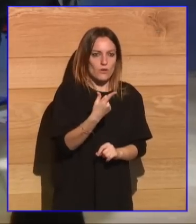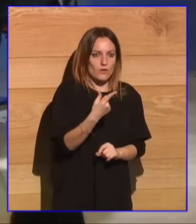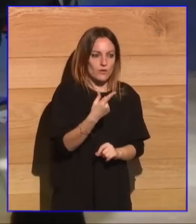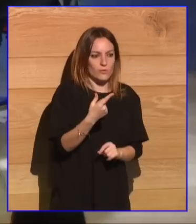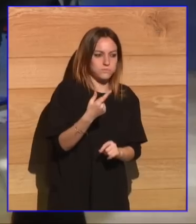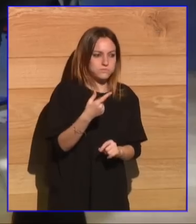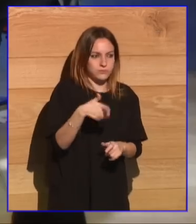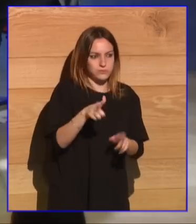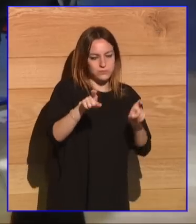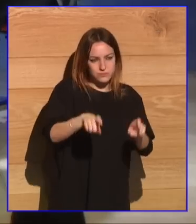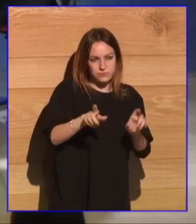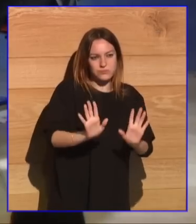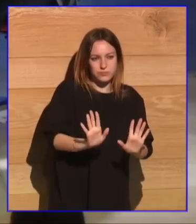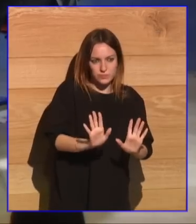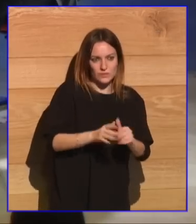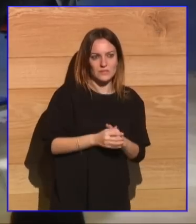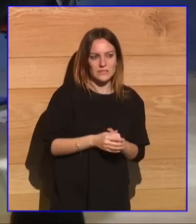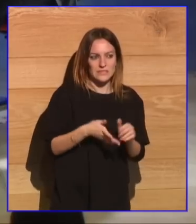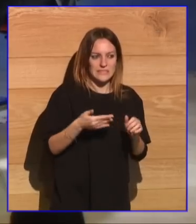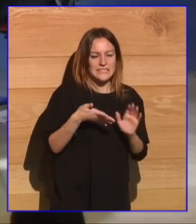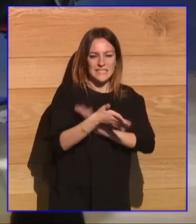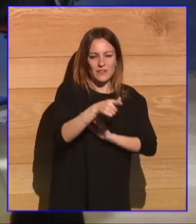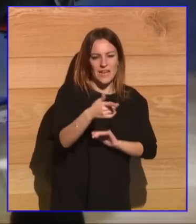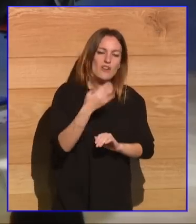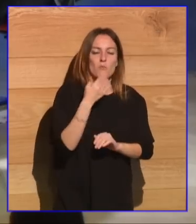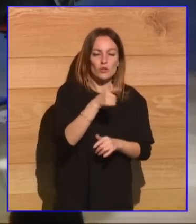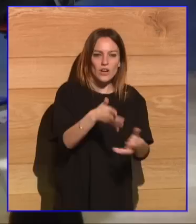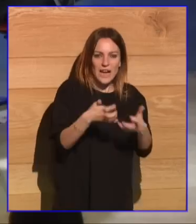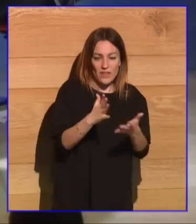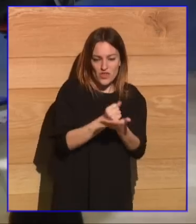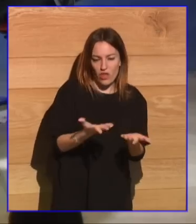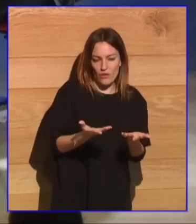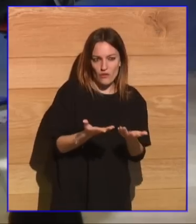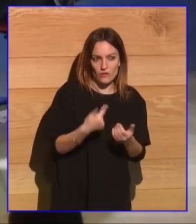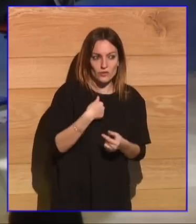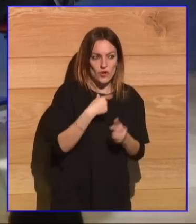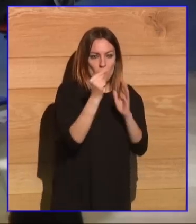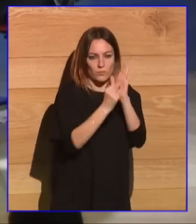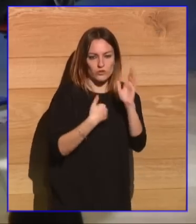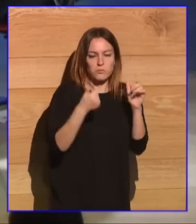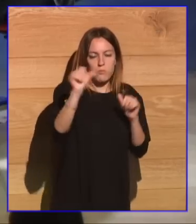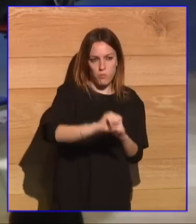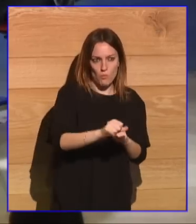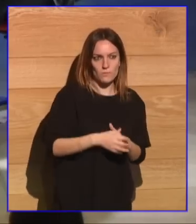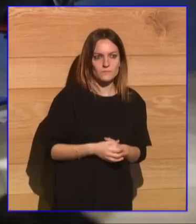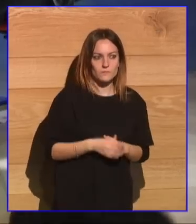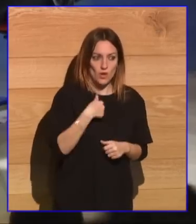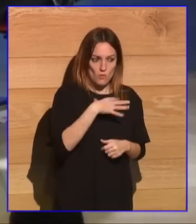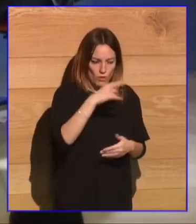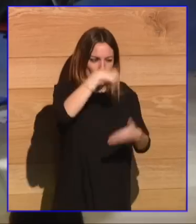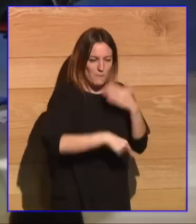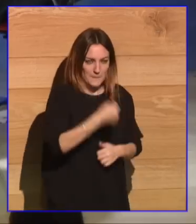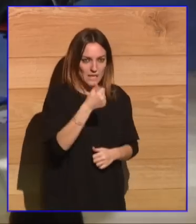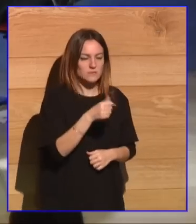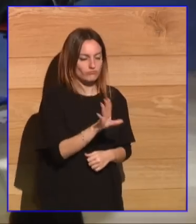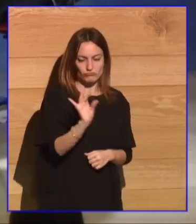estás relajando ya. O sea, parece como que lo tienes ya todo ganado. Estoy perdiendo punch. Javi, ¿puedo profundizar? Sí. Tú, por